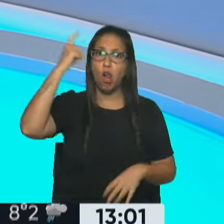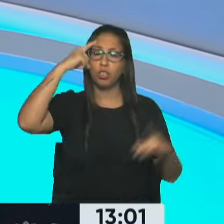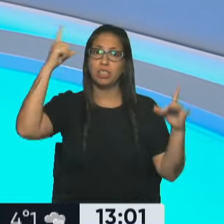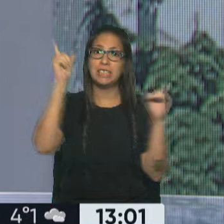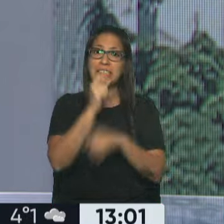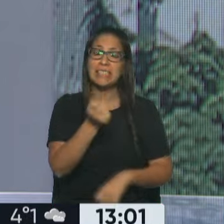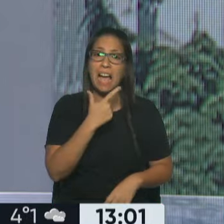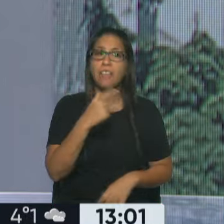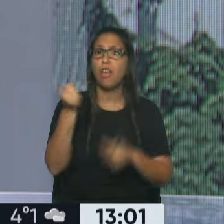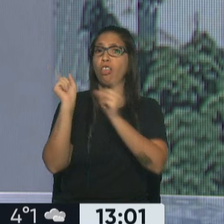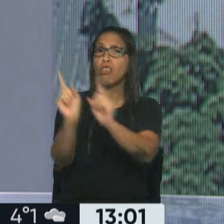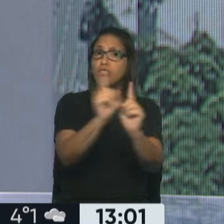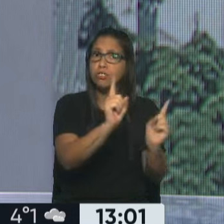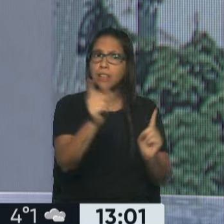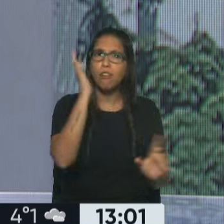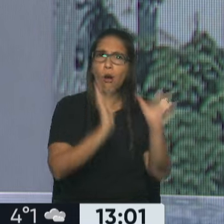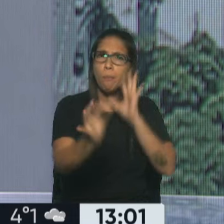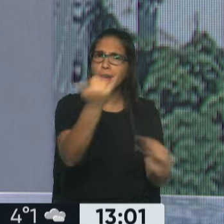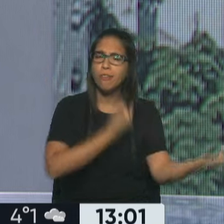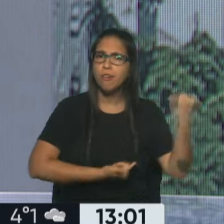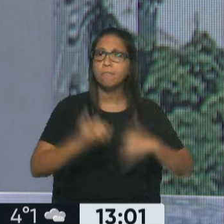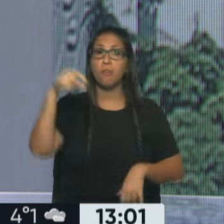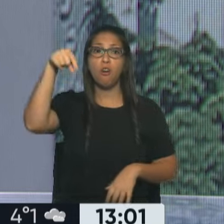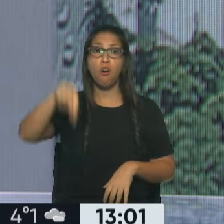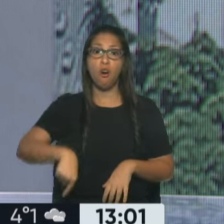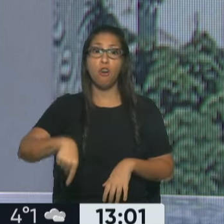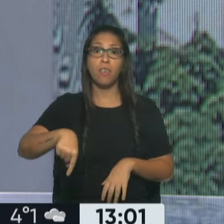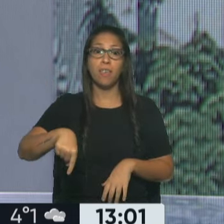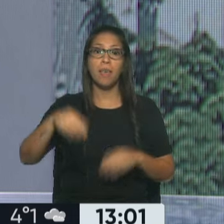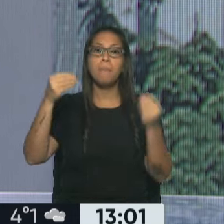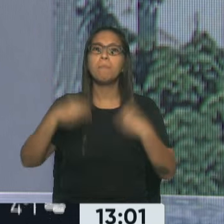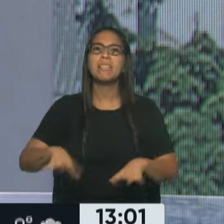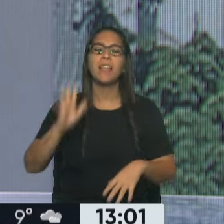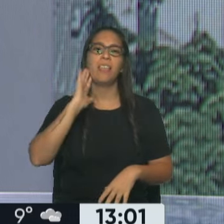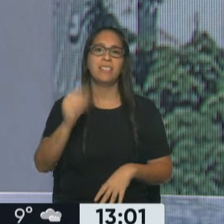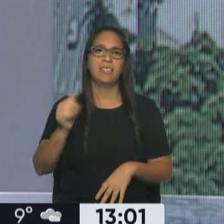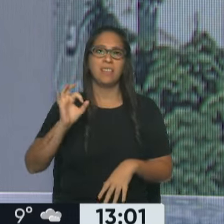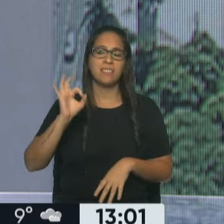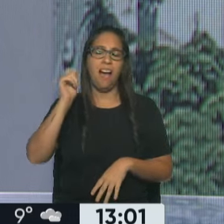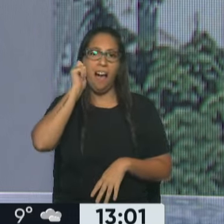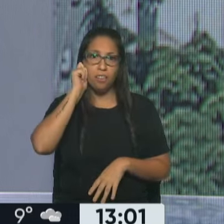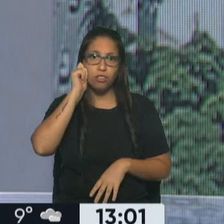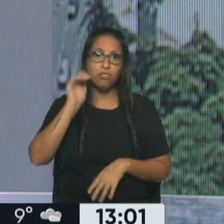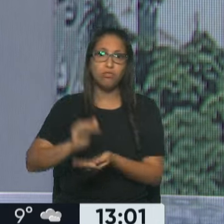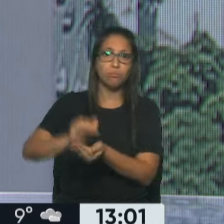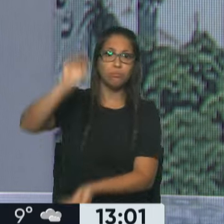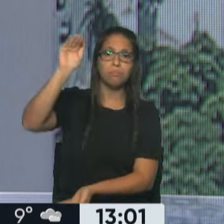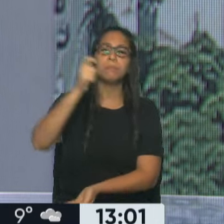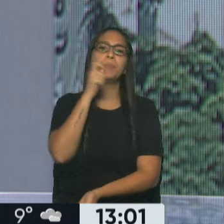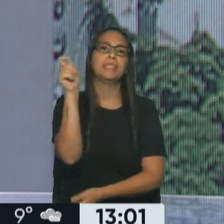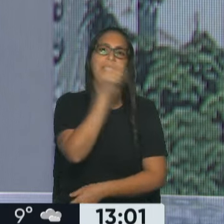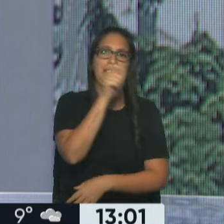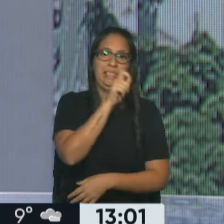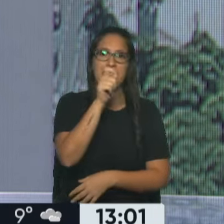a los docentes. Hoy en día la imputabilidad comienza a los 16 años. Es decir, que un chico o una